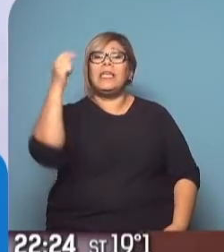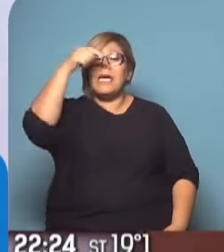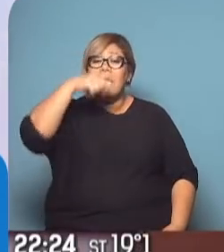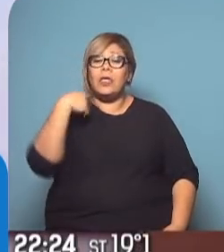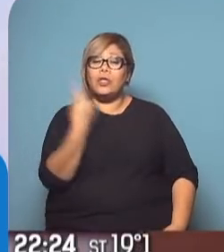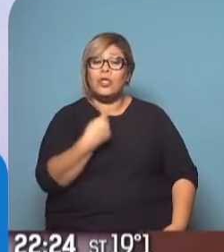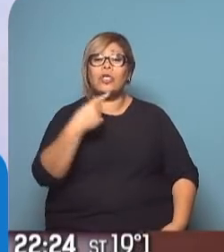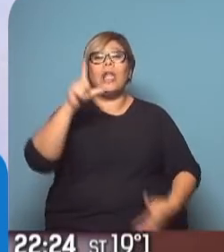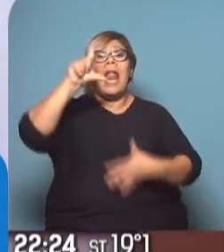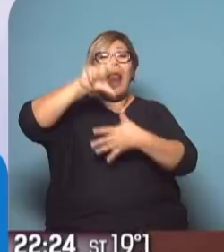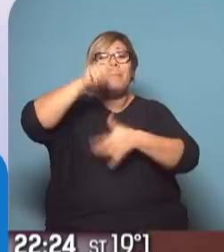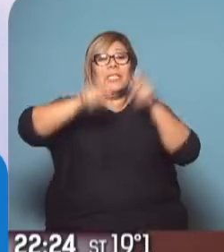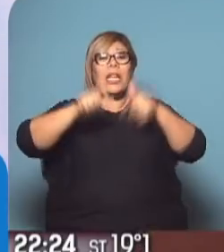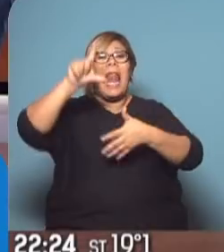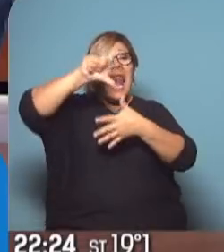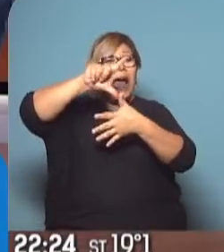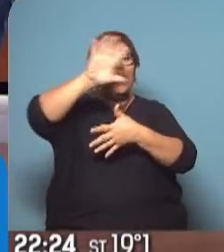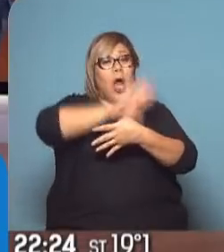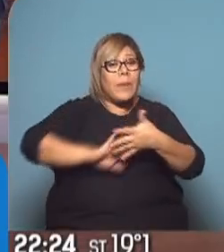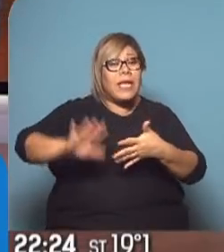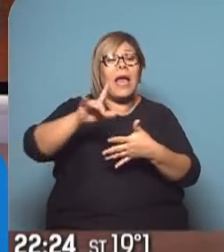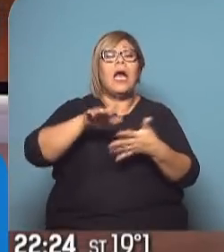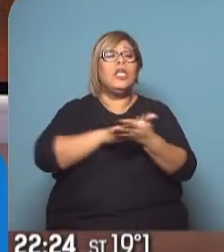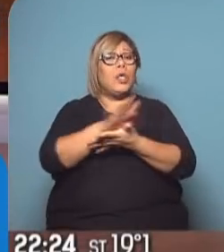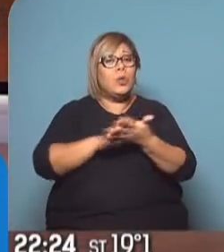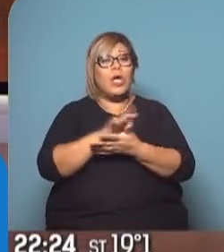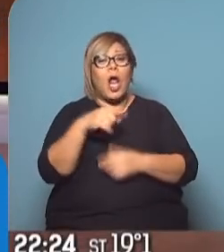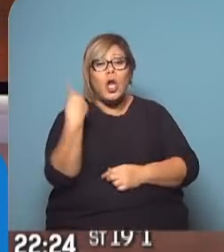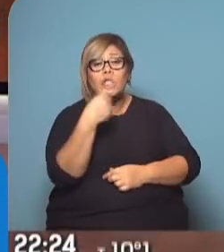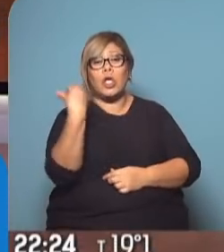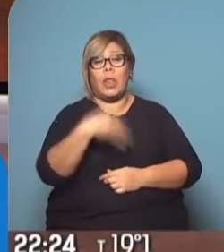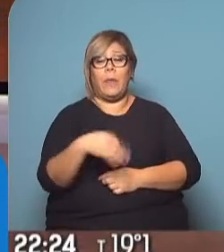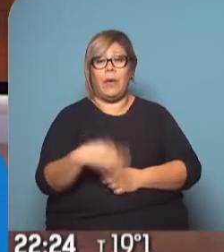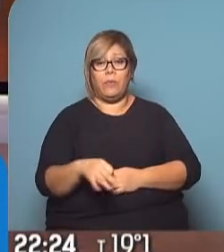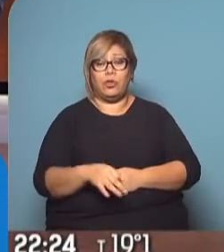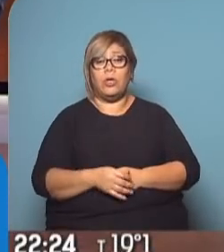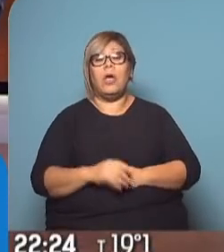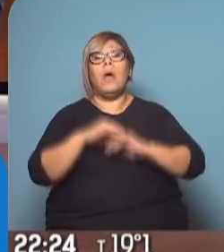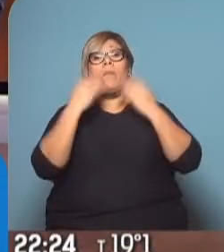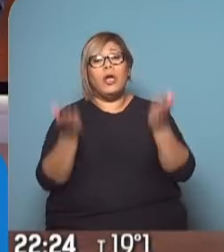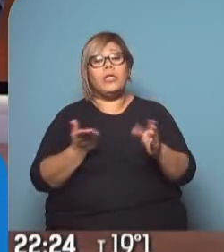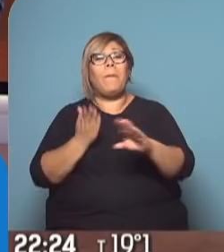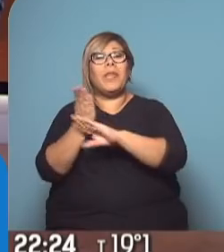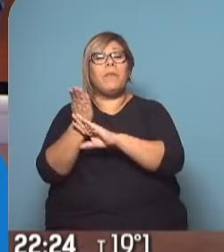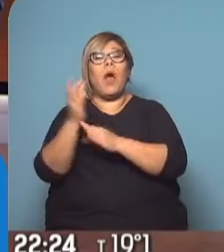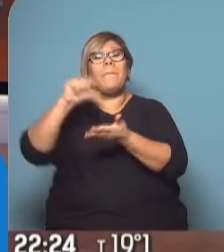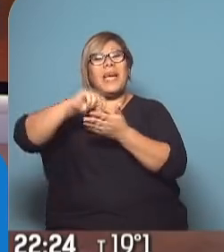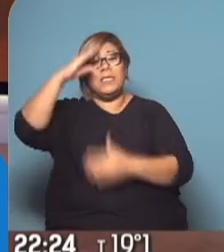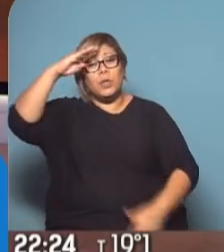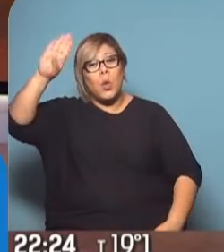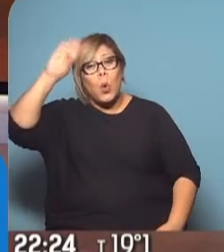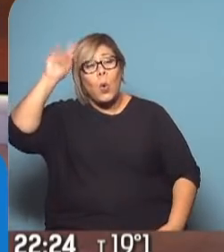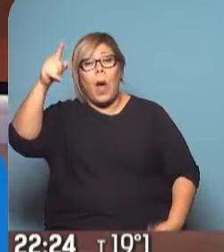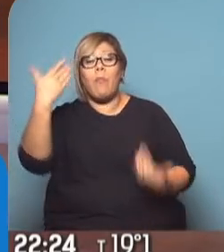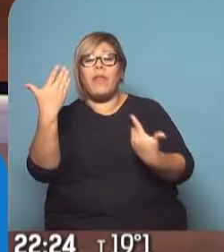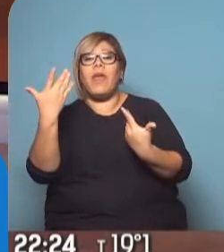latinoamericanos. Y ahí es donde creo que estamos fracasando. De ahí la importancia que tiene la convocación a Cuba también para ver si se puede encontrar una solución. Es curioso,